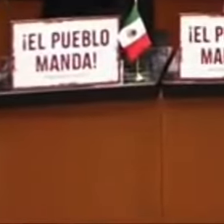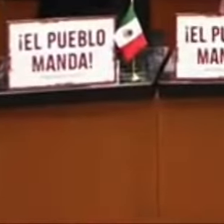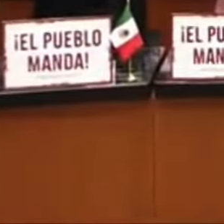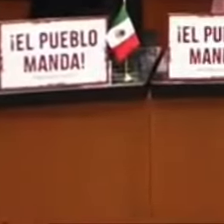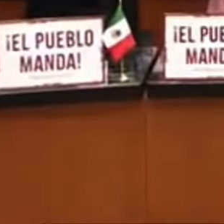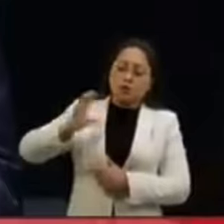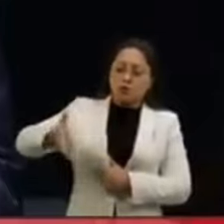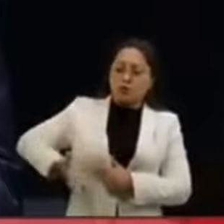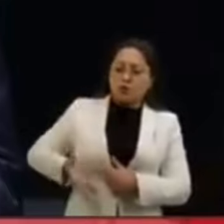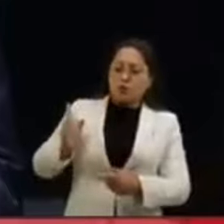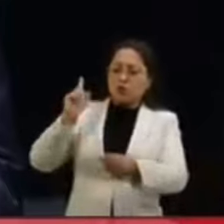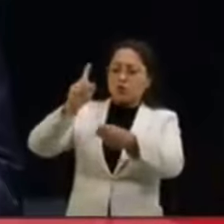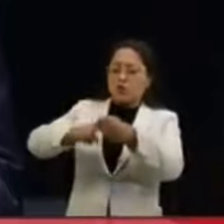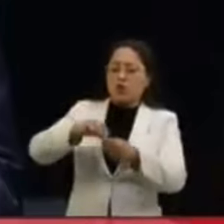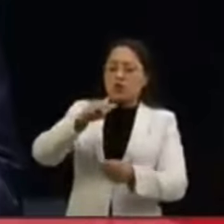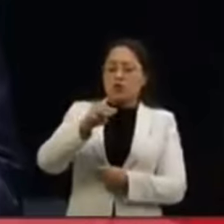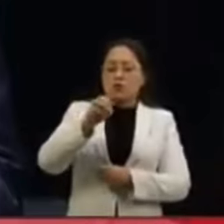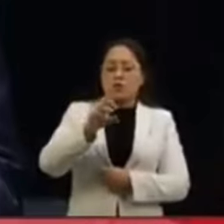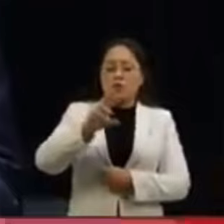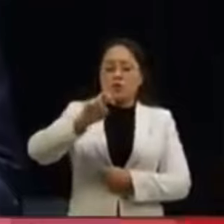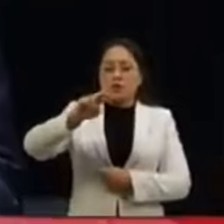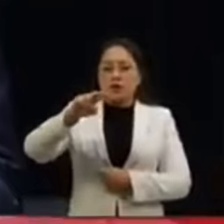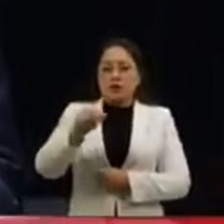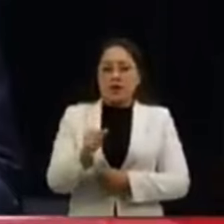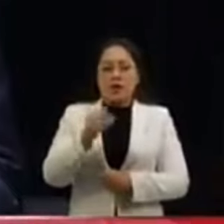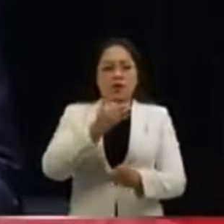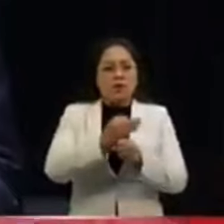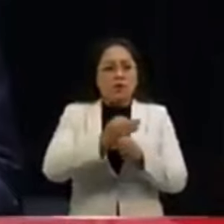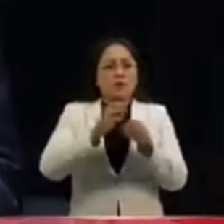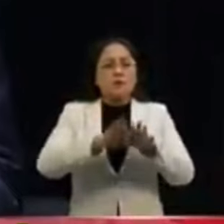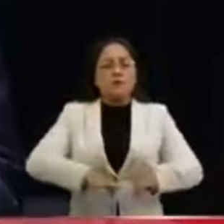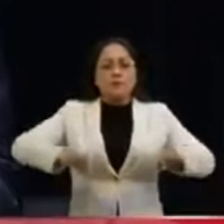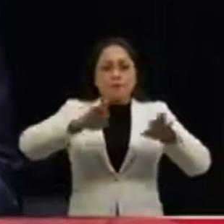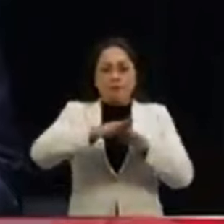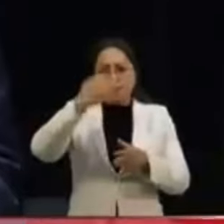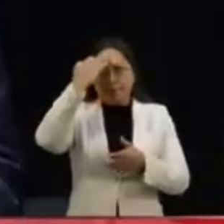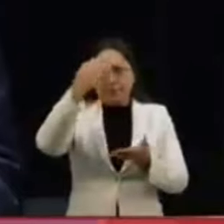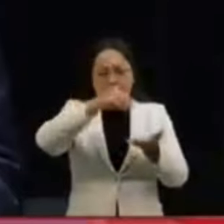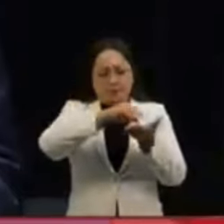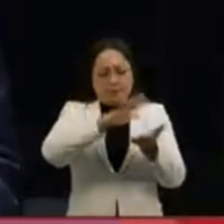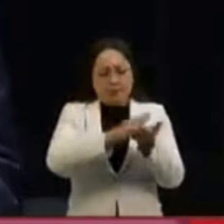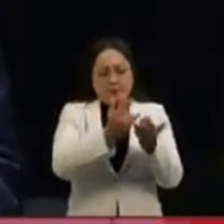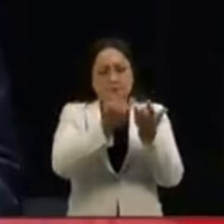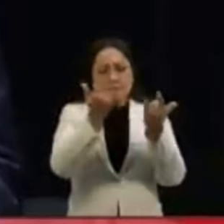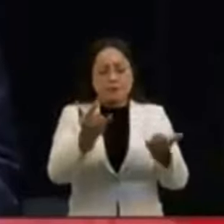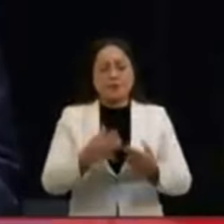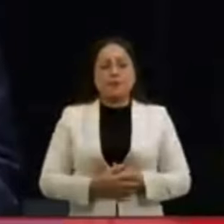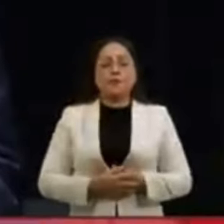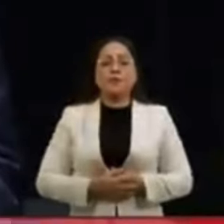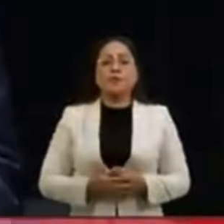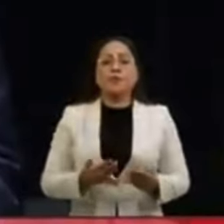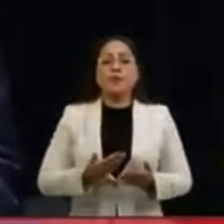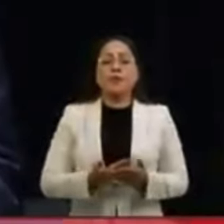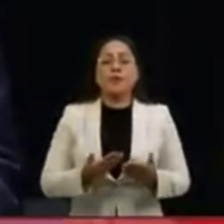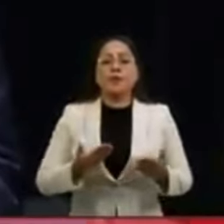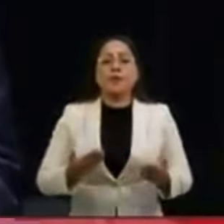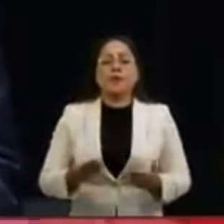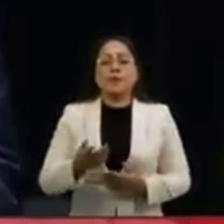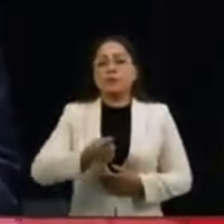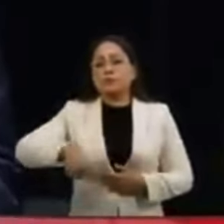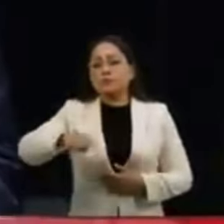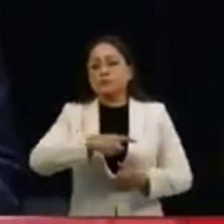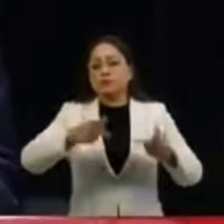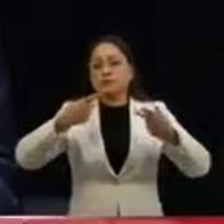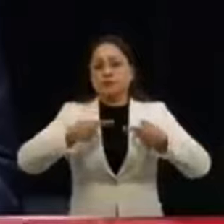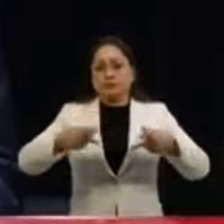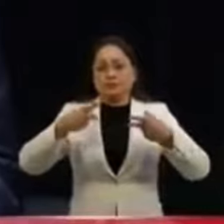Gracias. Está generando un momento histórico muy importante. Hoy, hijas e hijos del pueblo,